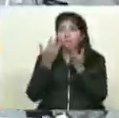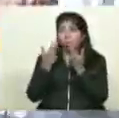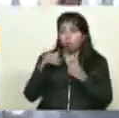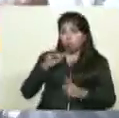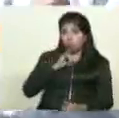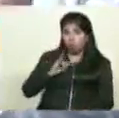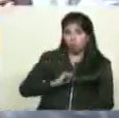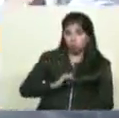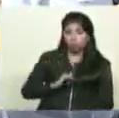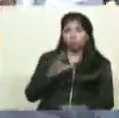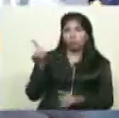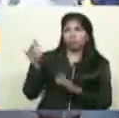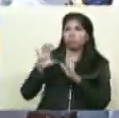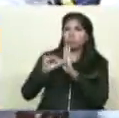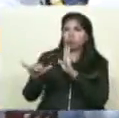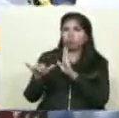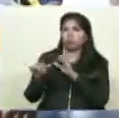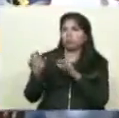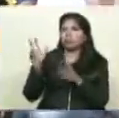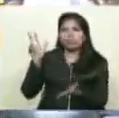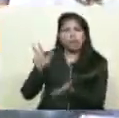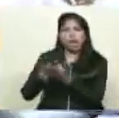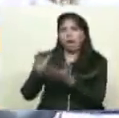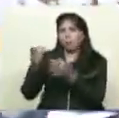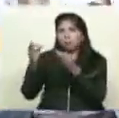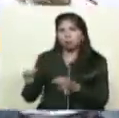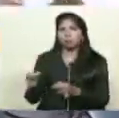constituyente. Arrancó la aprobación.